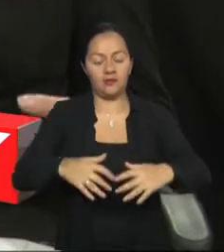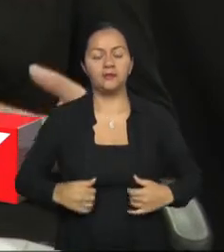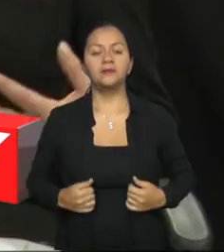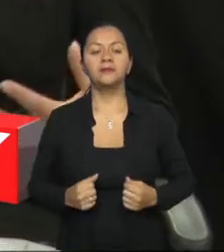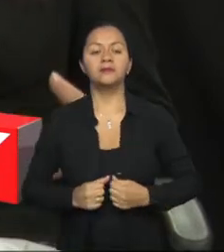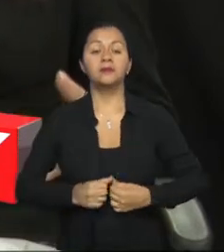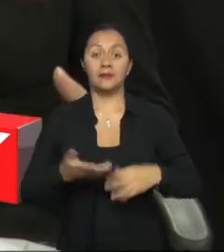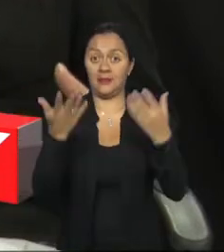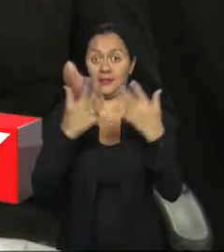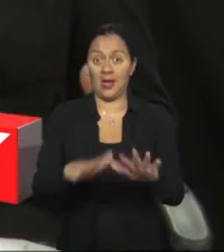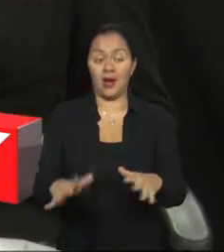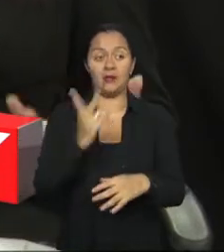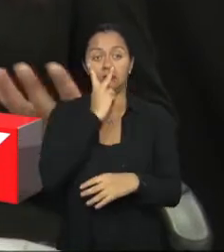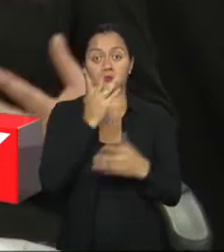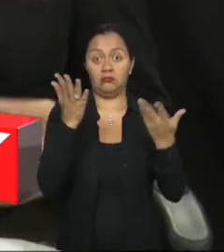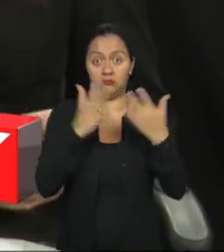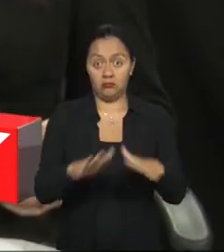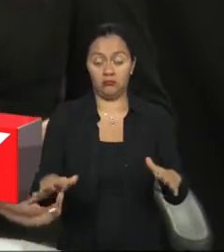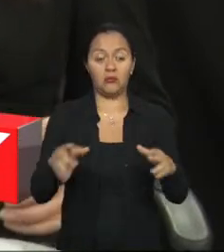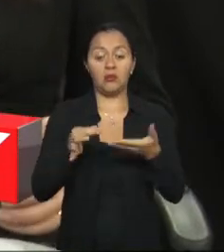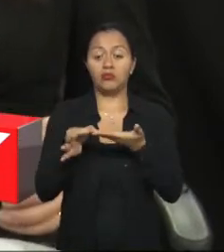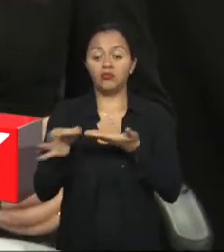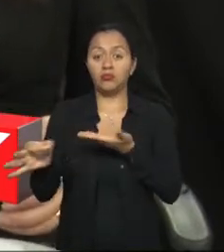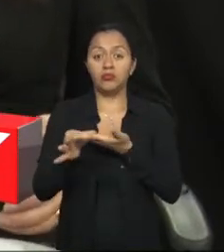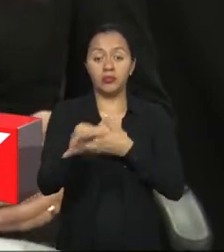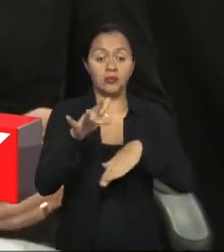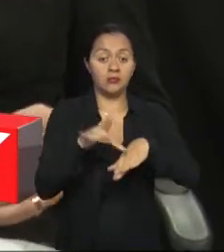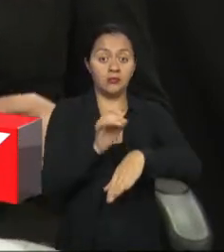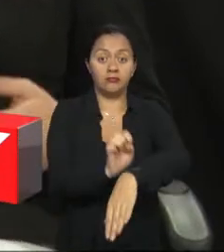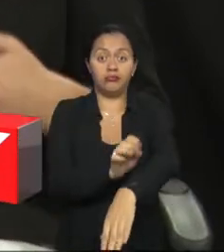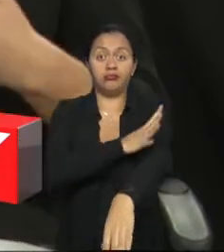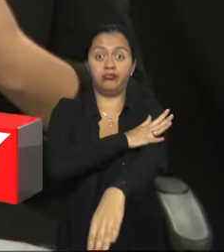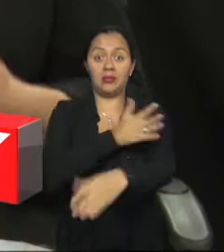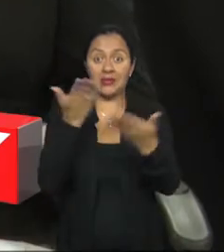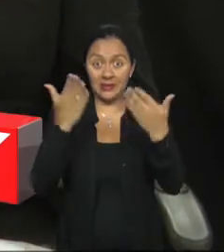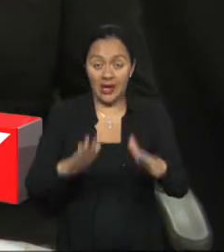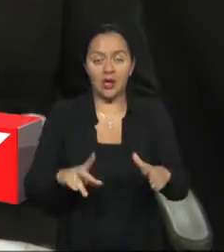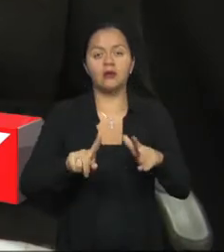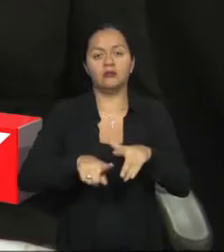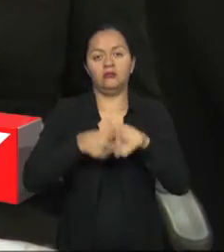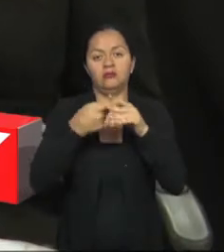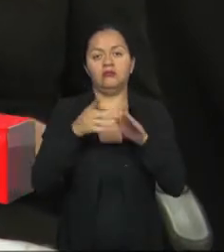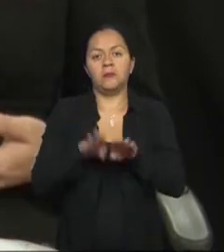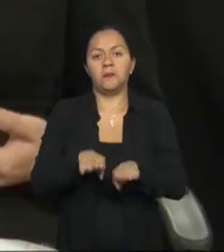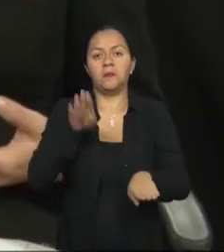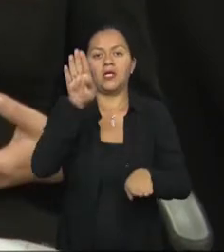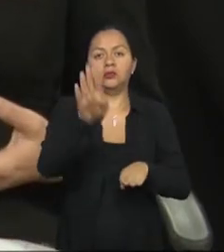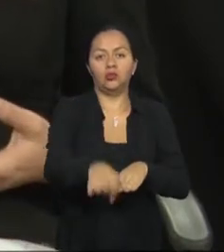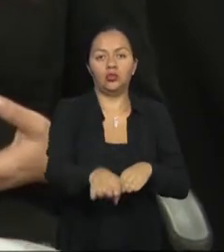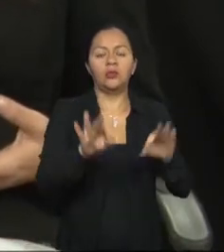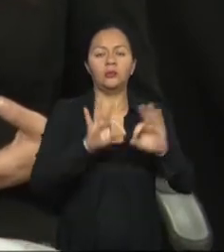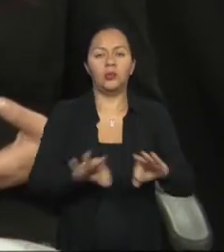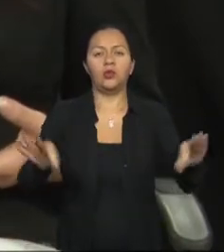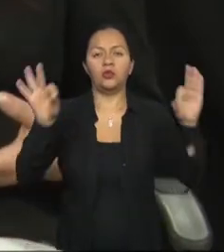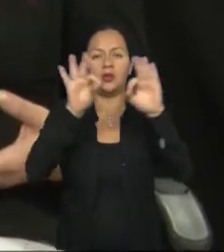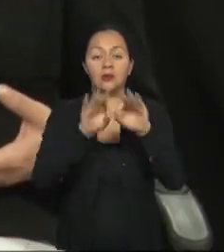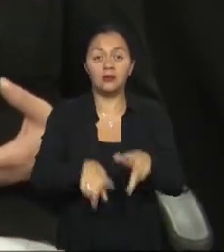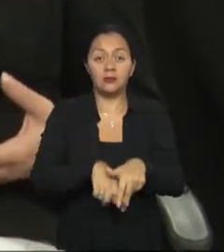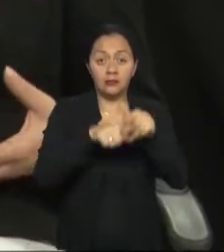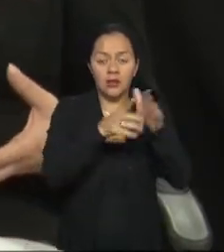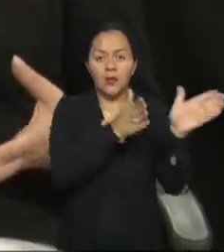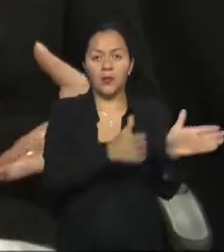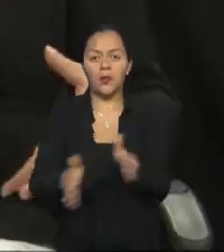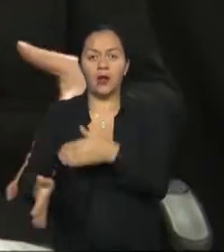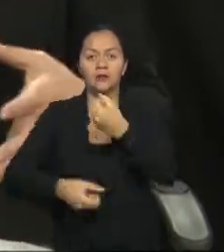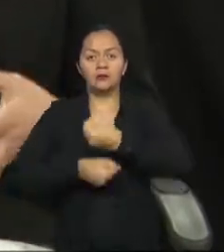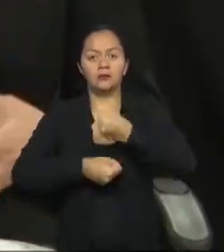que tienes a esta población sensibilizada, das un paso más allá, que es ya acciones